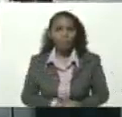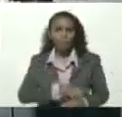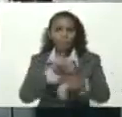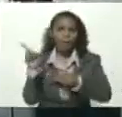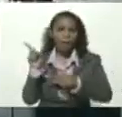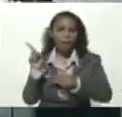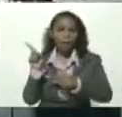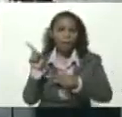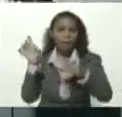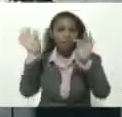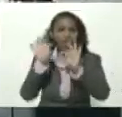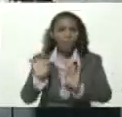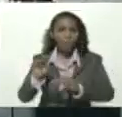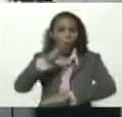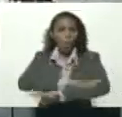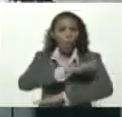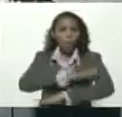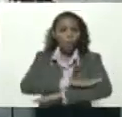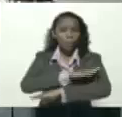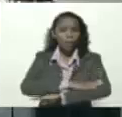este tipo de acciones.